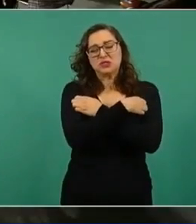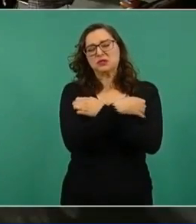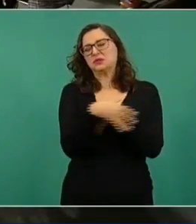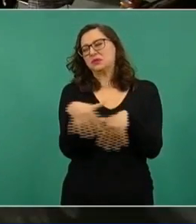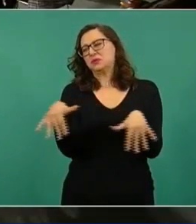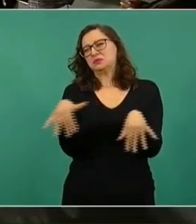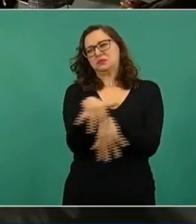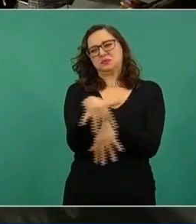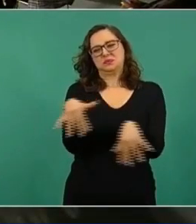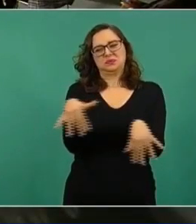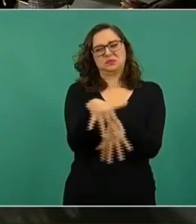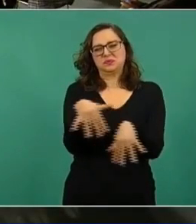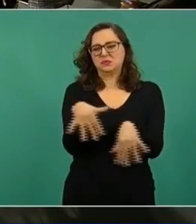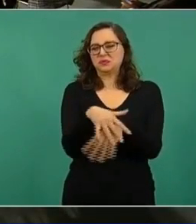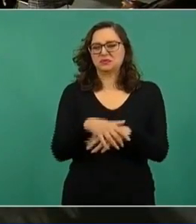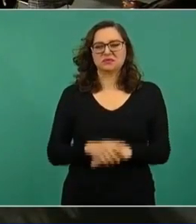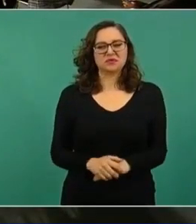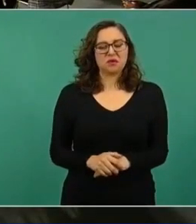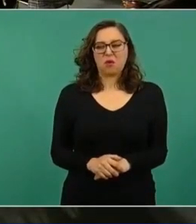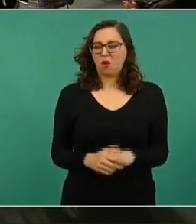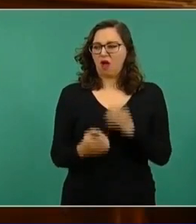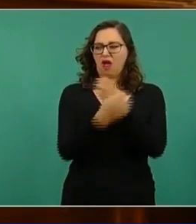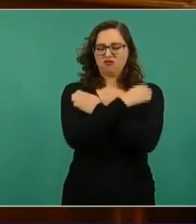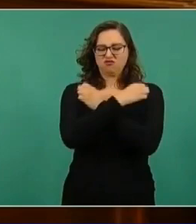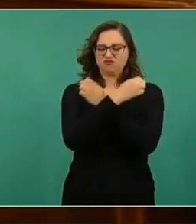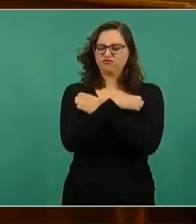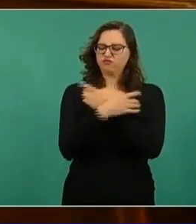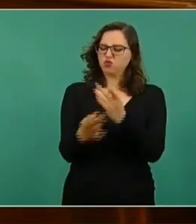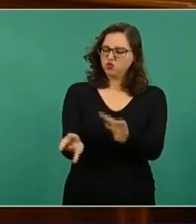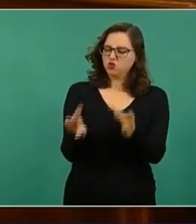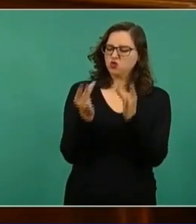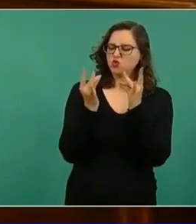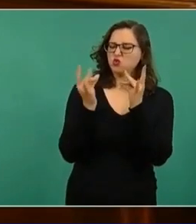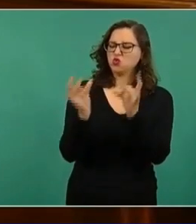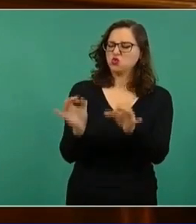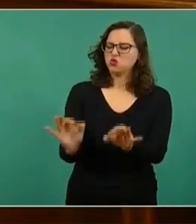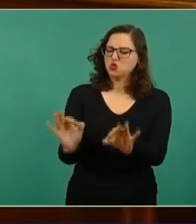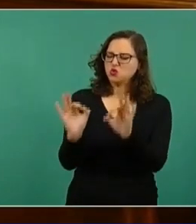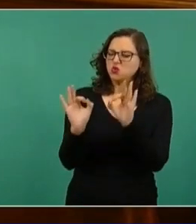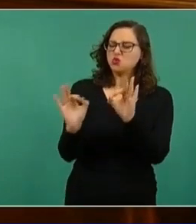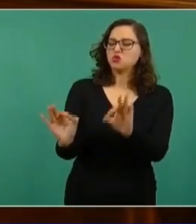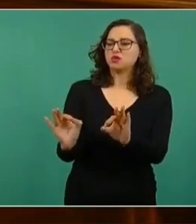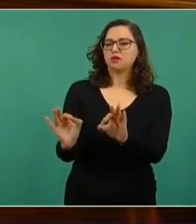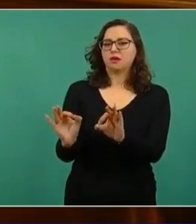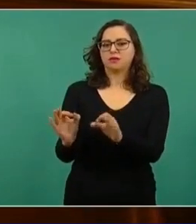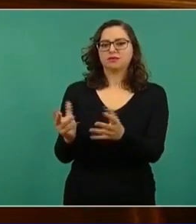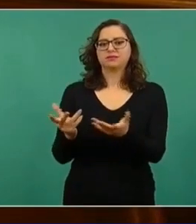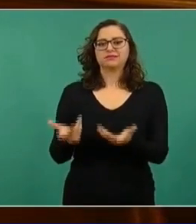importante la excelencia educativa, pero eso lo usaron